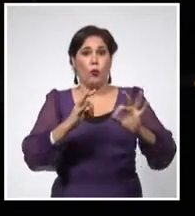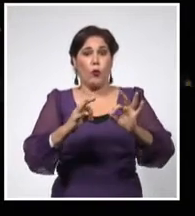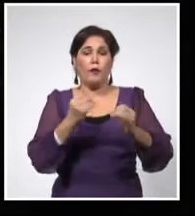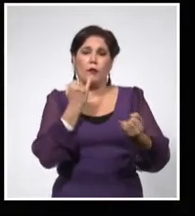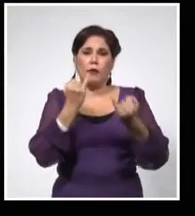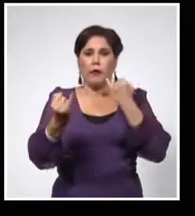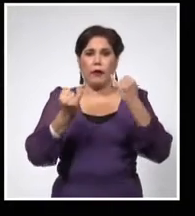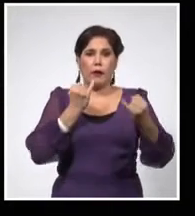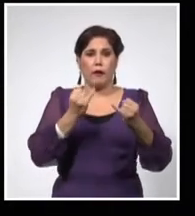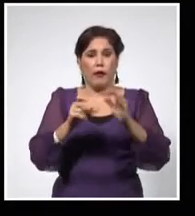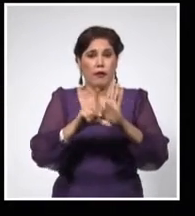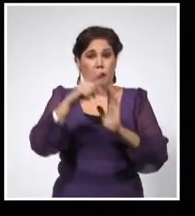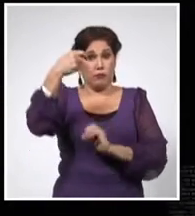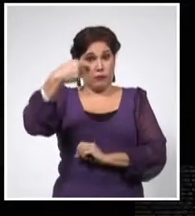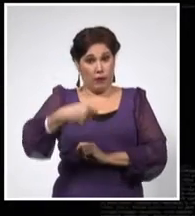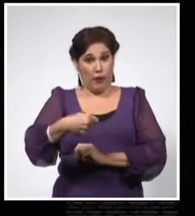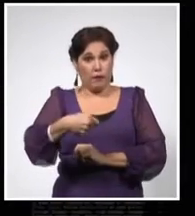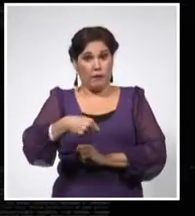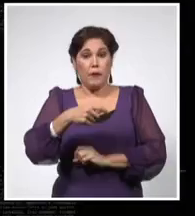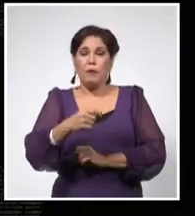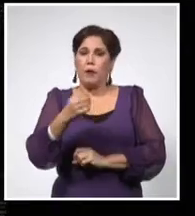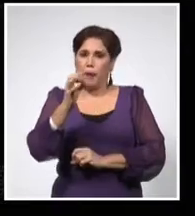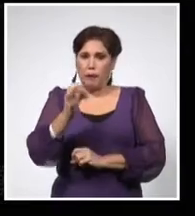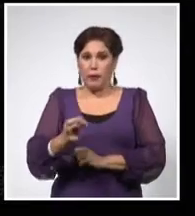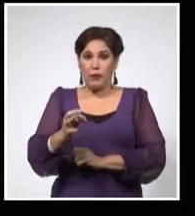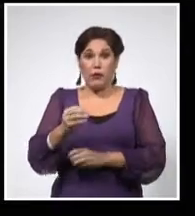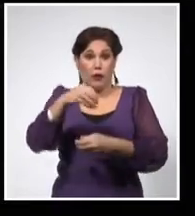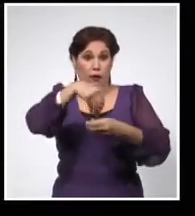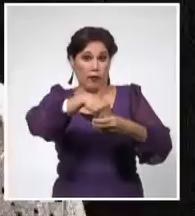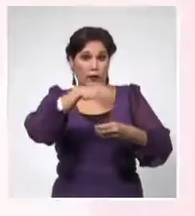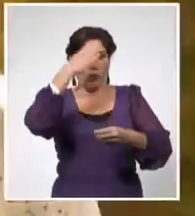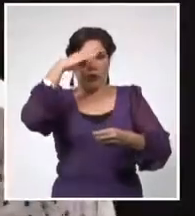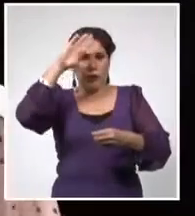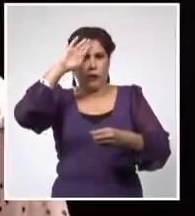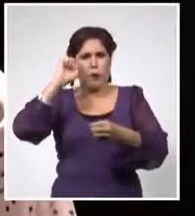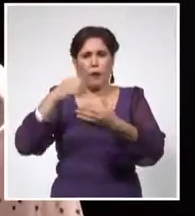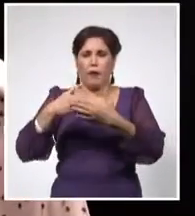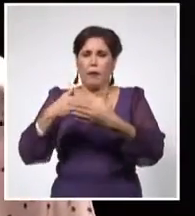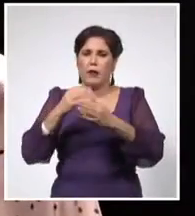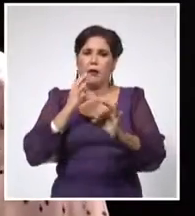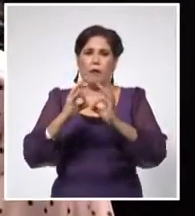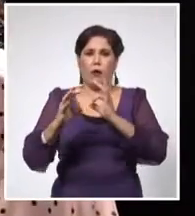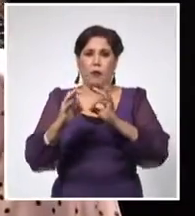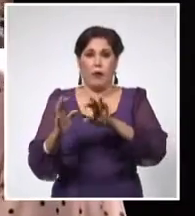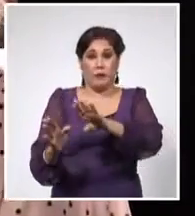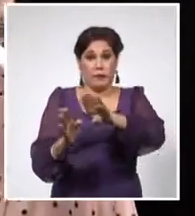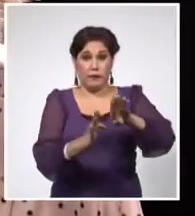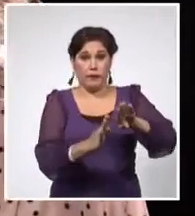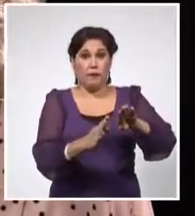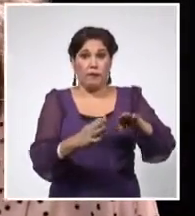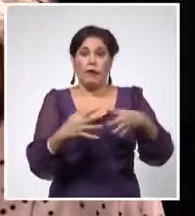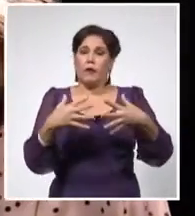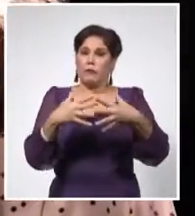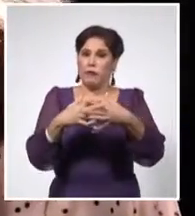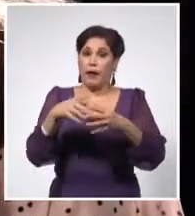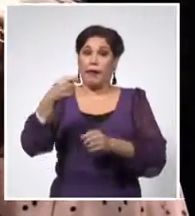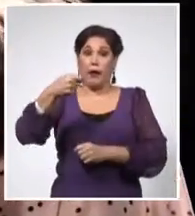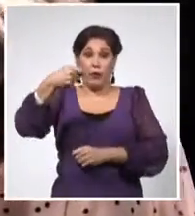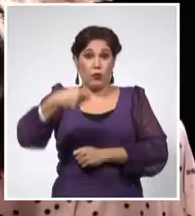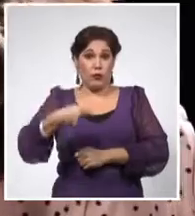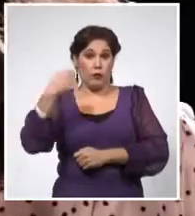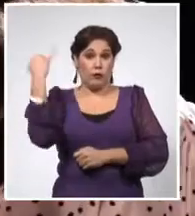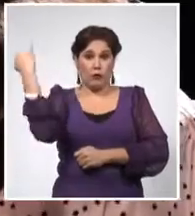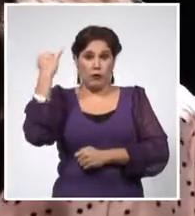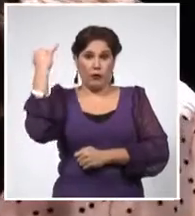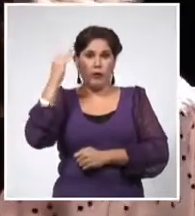intereses legítimos a sus ciudadanos y a sus empresas. El derecho internacional reconoce la posibilidad de